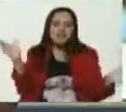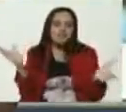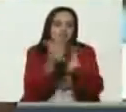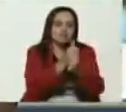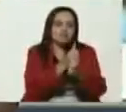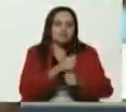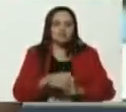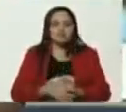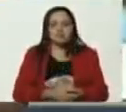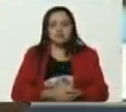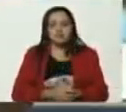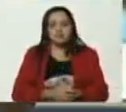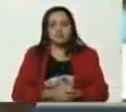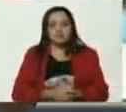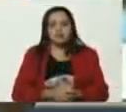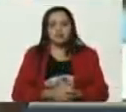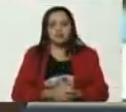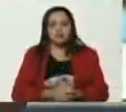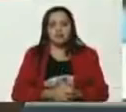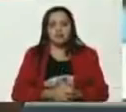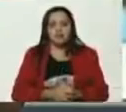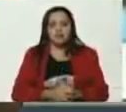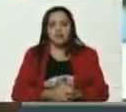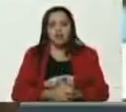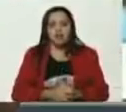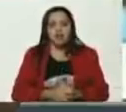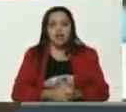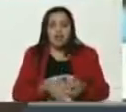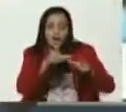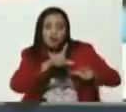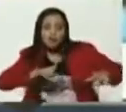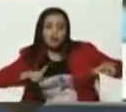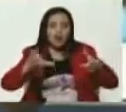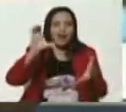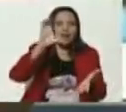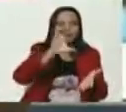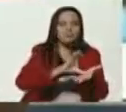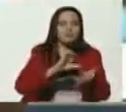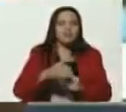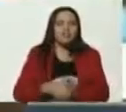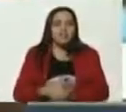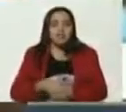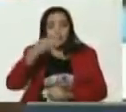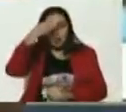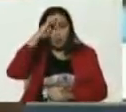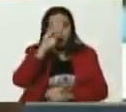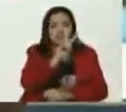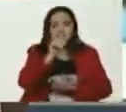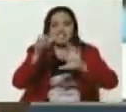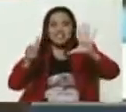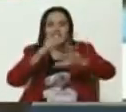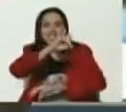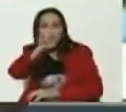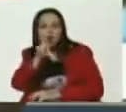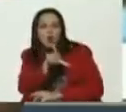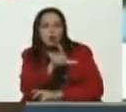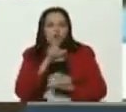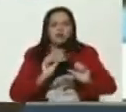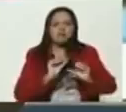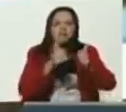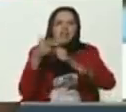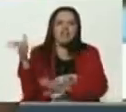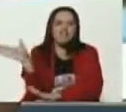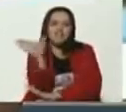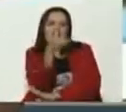obtendría. En Santiago de Cuba, un 26 de julio, flamearían las